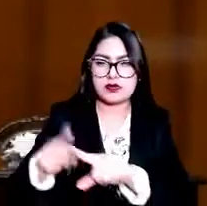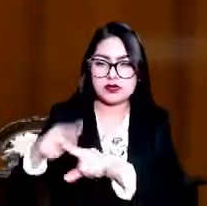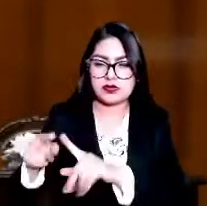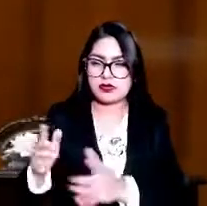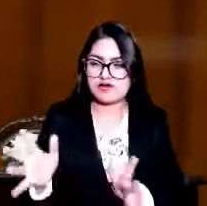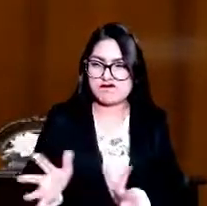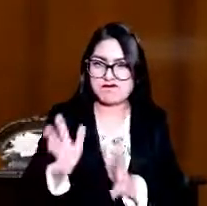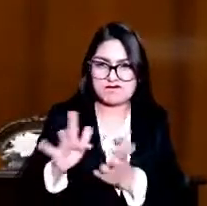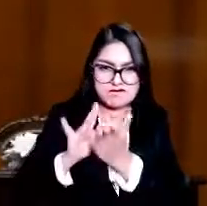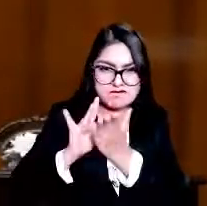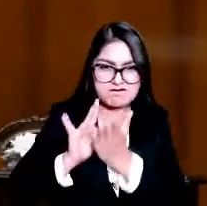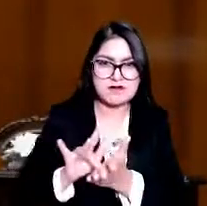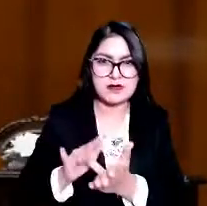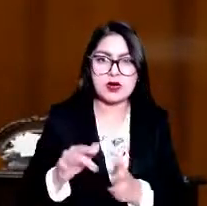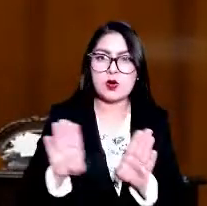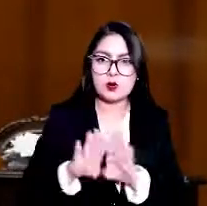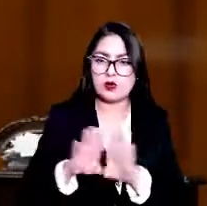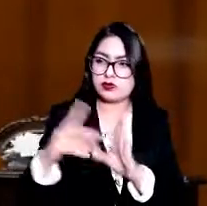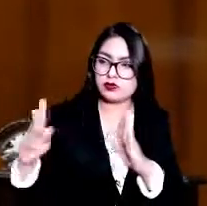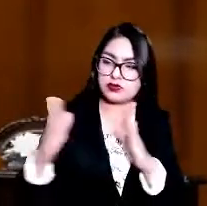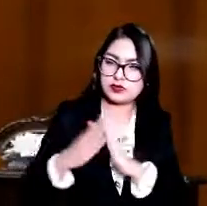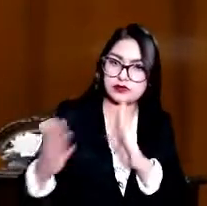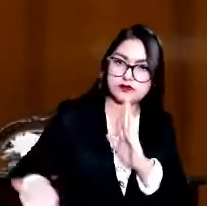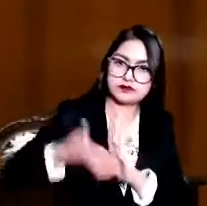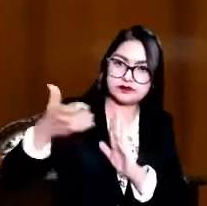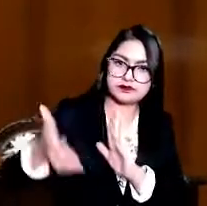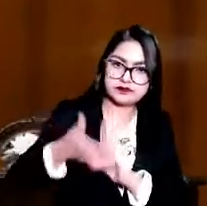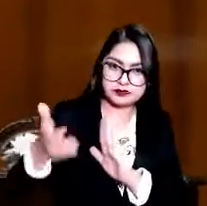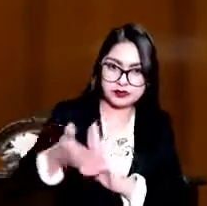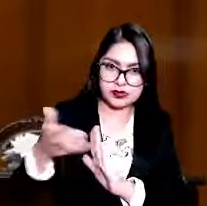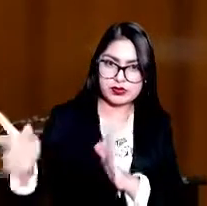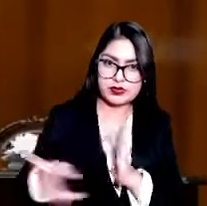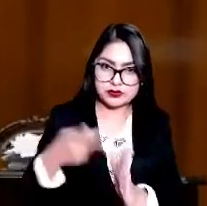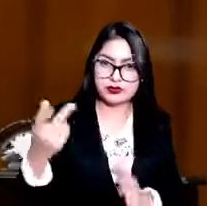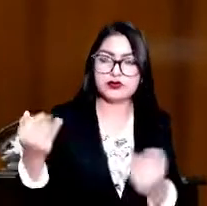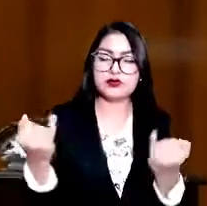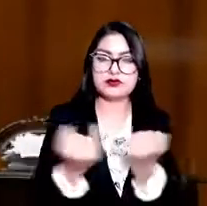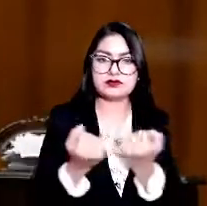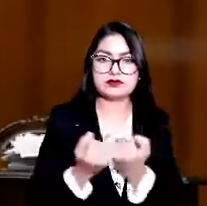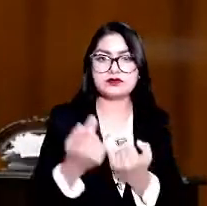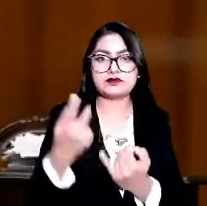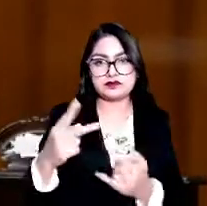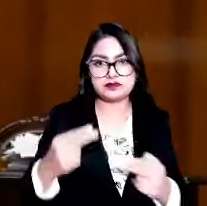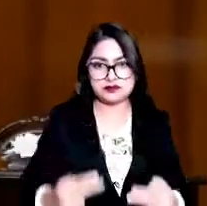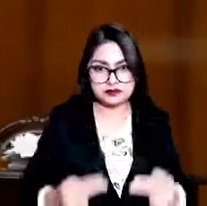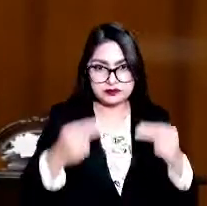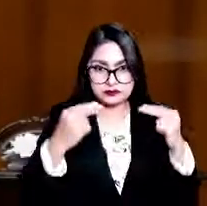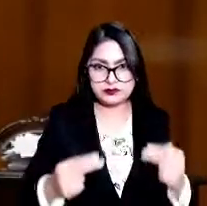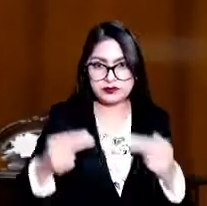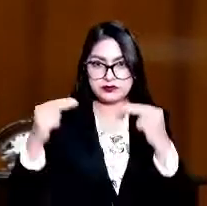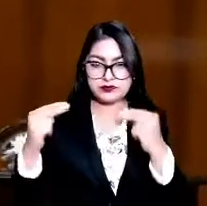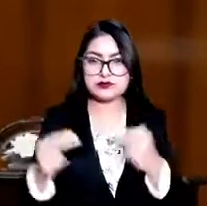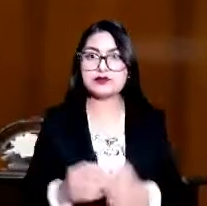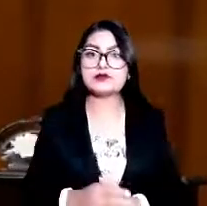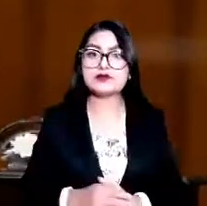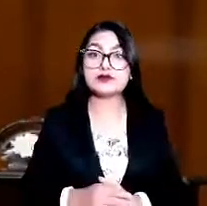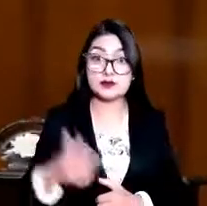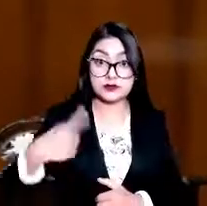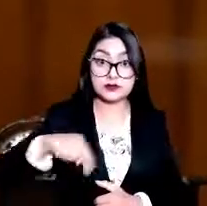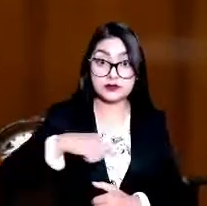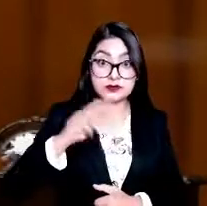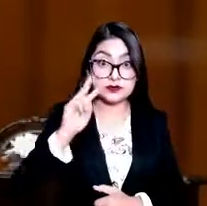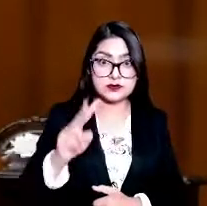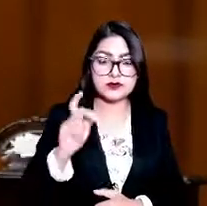la reconstrucción de sus casas, de sus negocios y más. Como vemos, las personas han